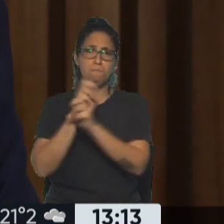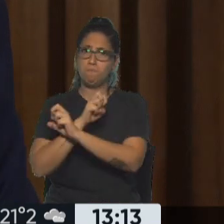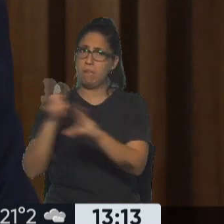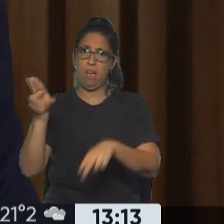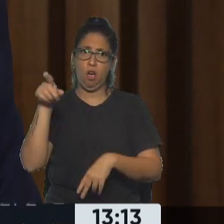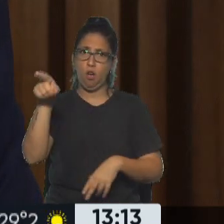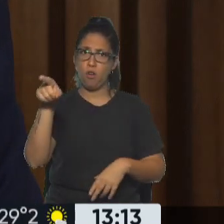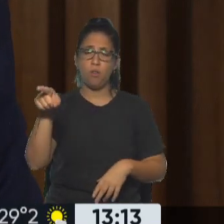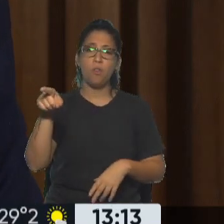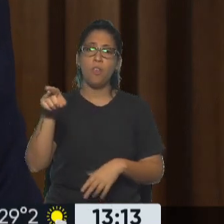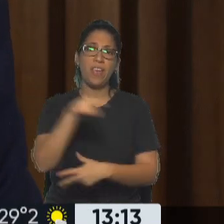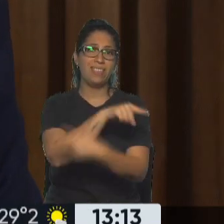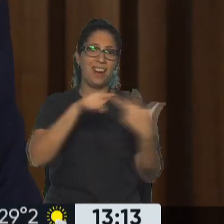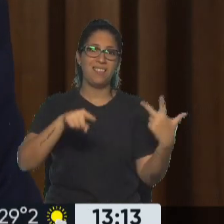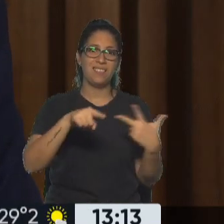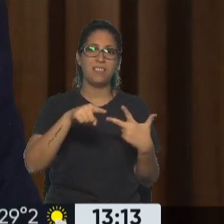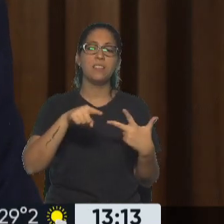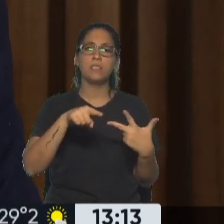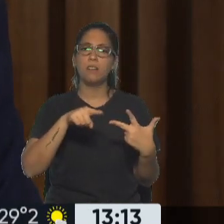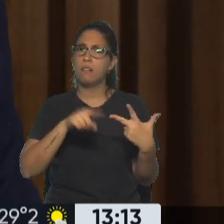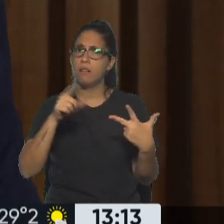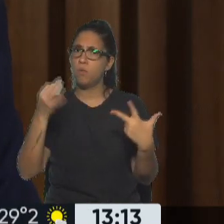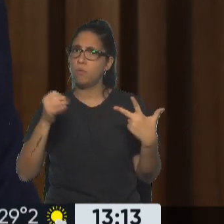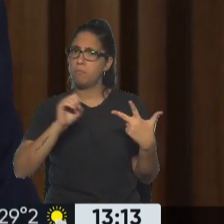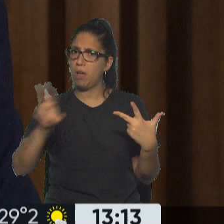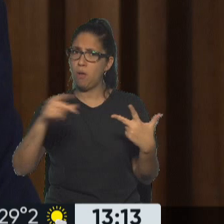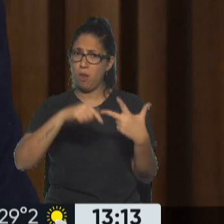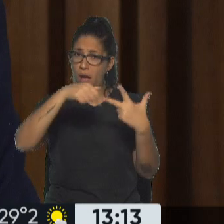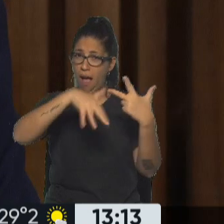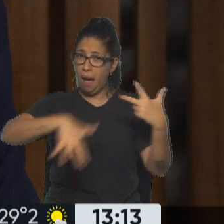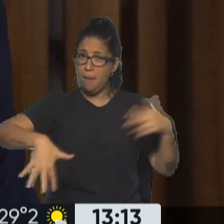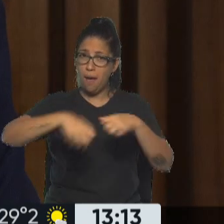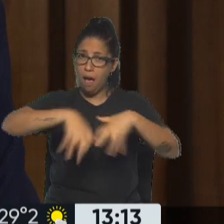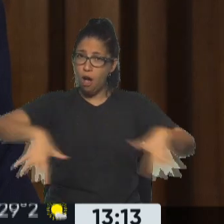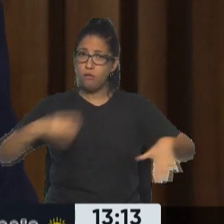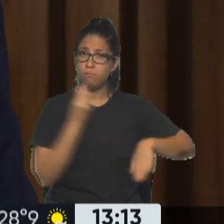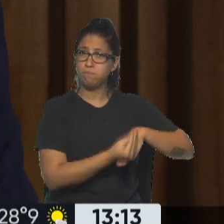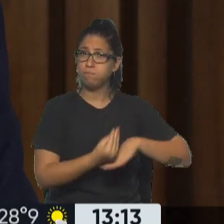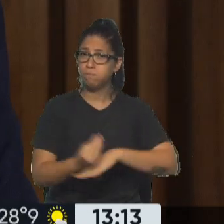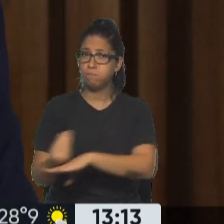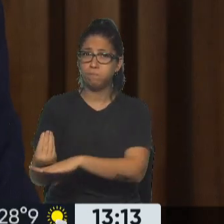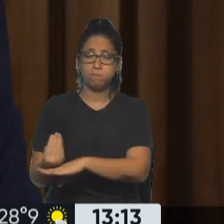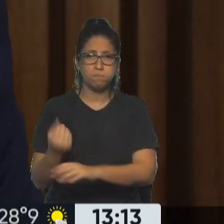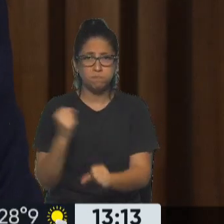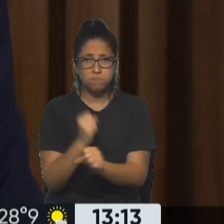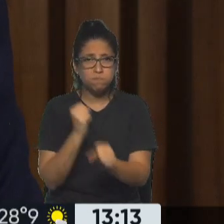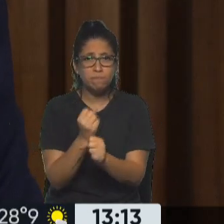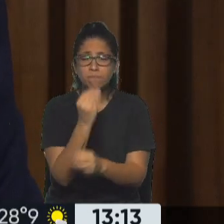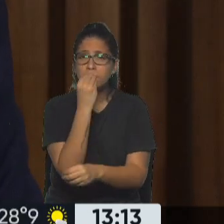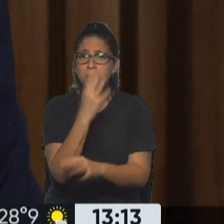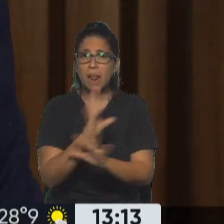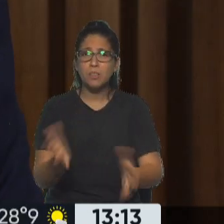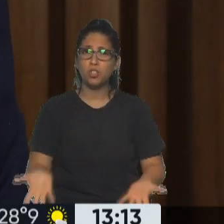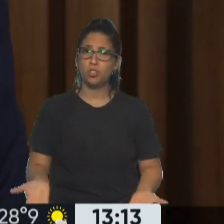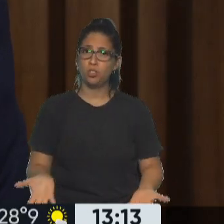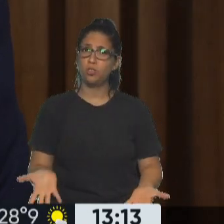pero creo que la realidad muestra que si miramos para abajo hay excelentes magistrados, funcionarios, personal, y creo que vale la